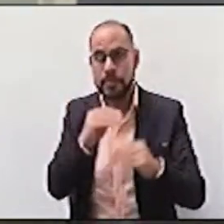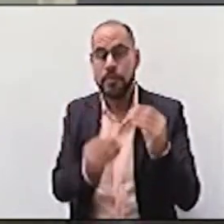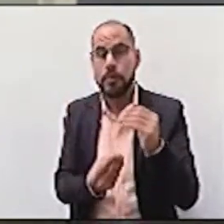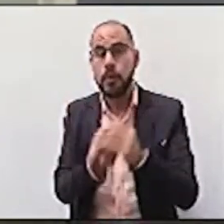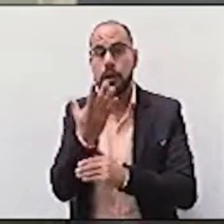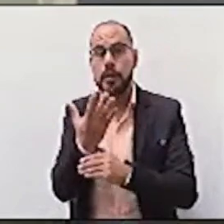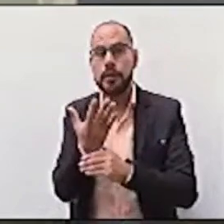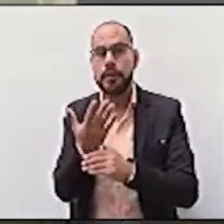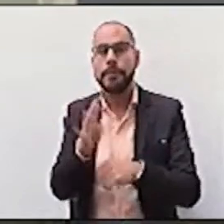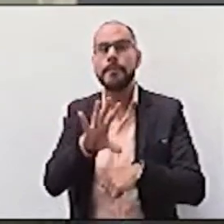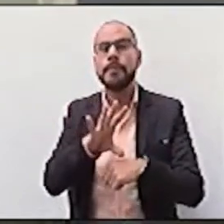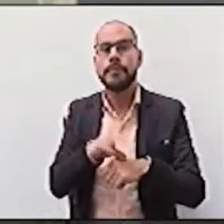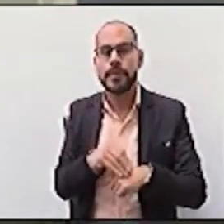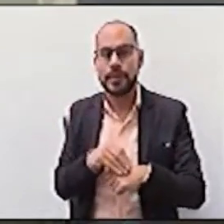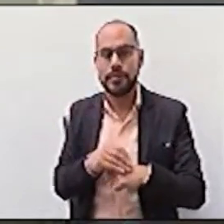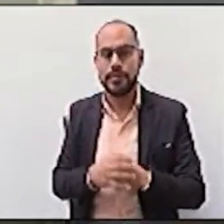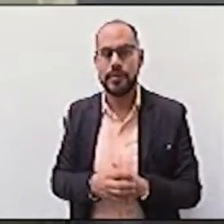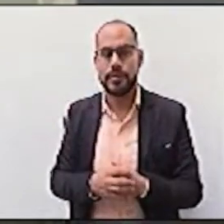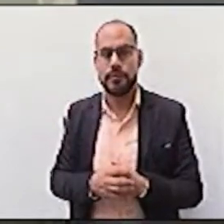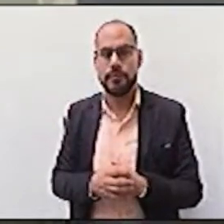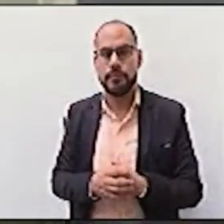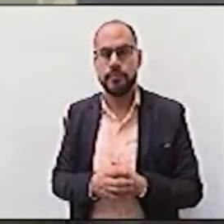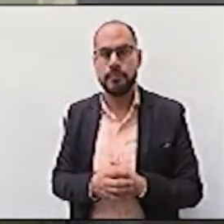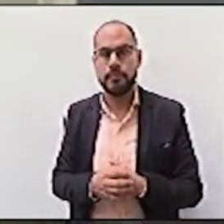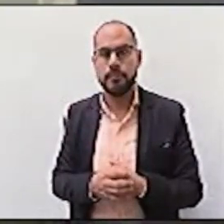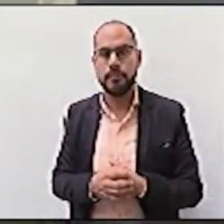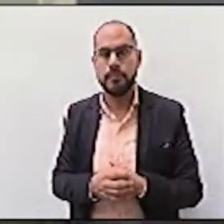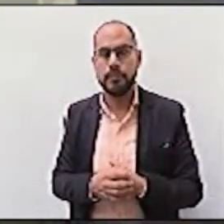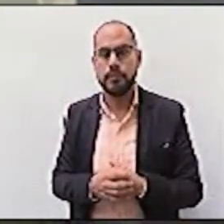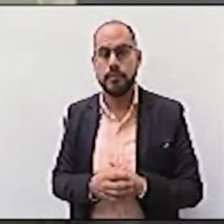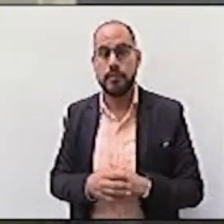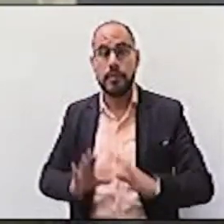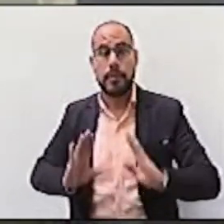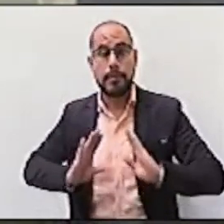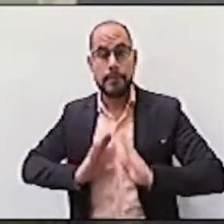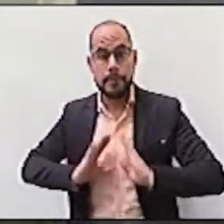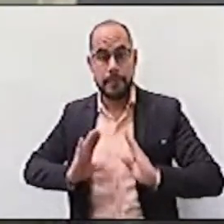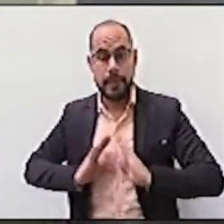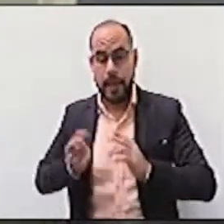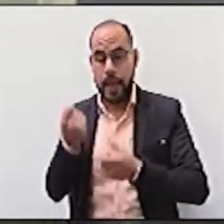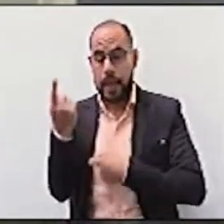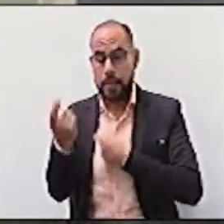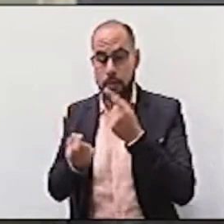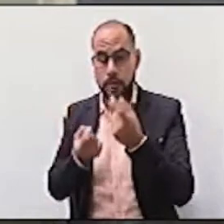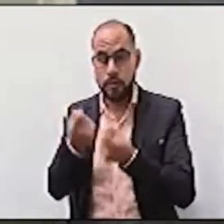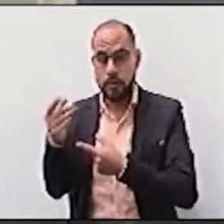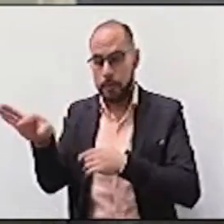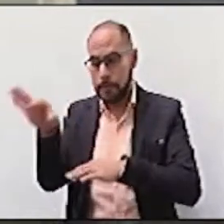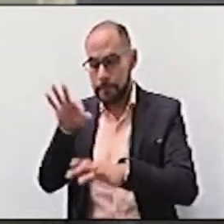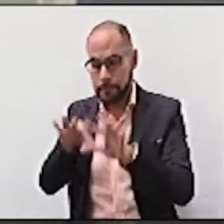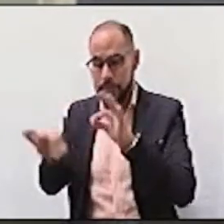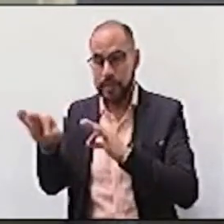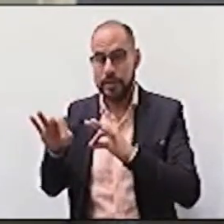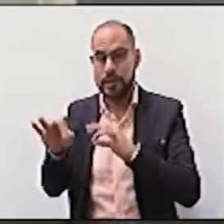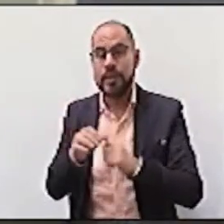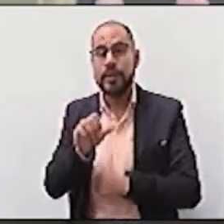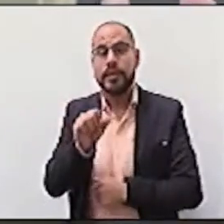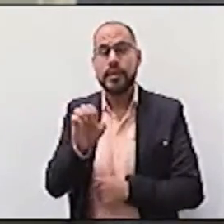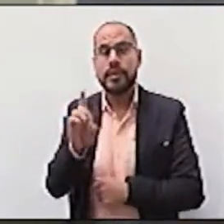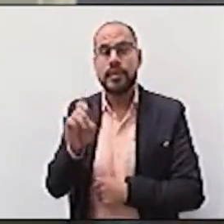manera permitía que elementos del Ejército, que la Secretaría de Defensa